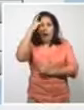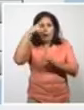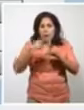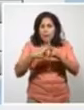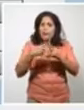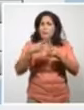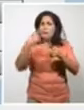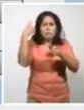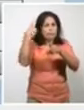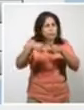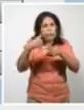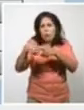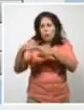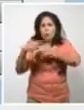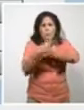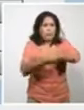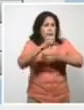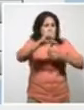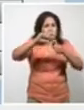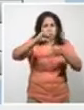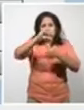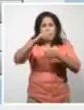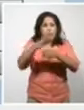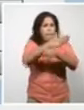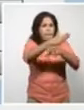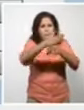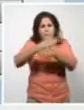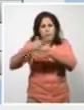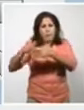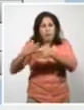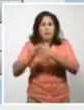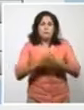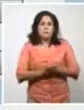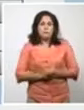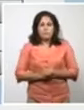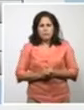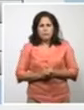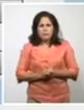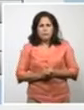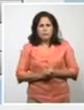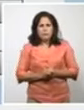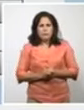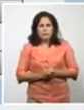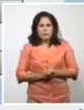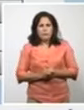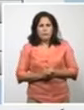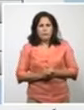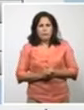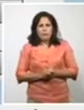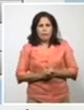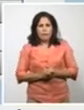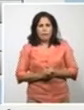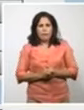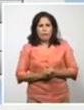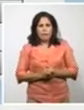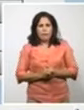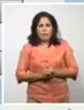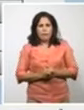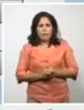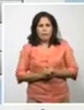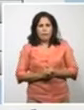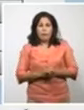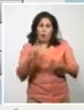Tayikistán, Tonga, Turkmenistán, Tuvalu y Vanuatu. Y